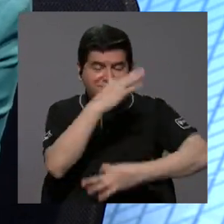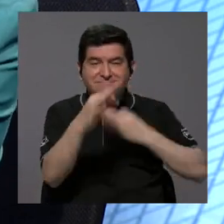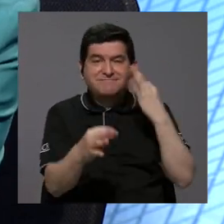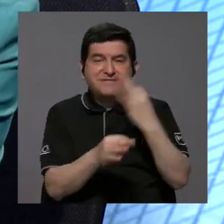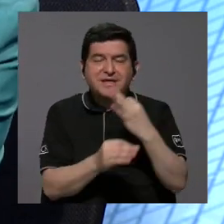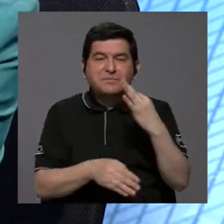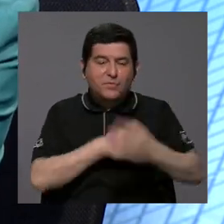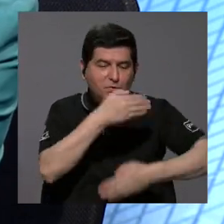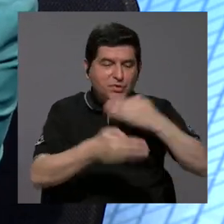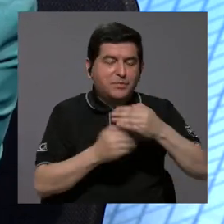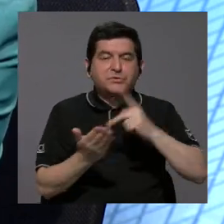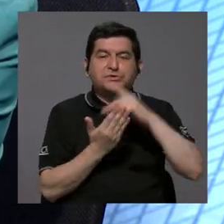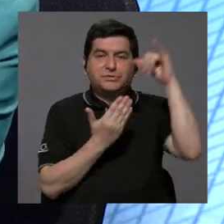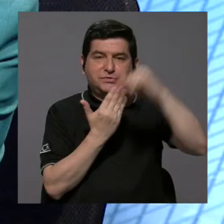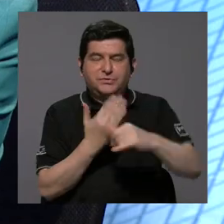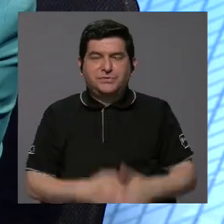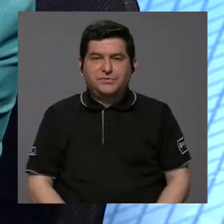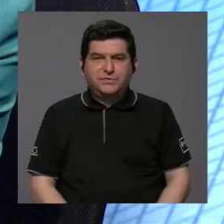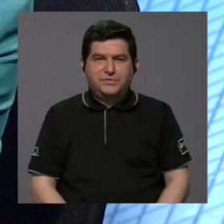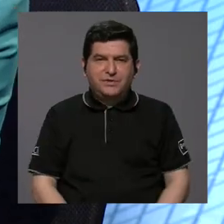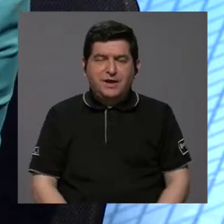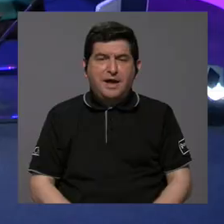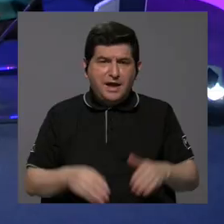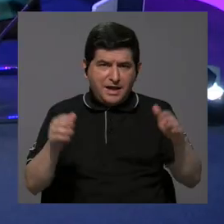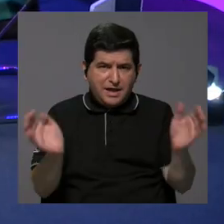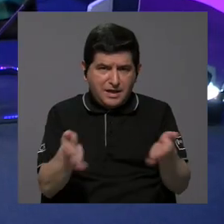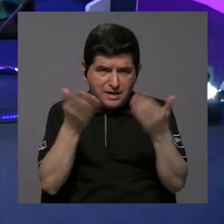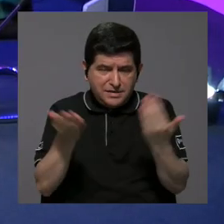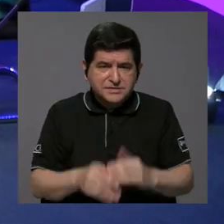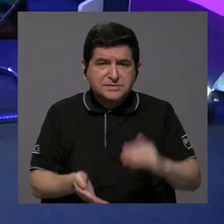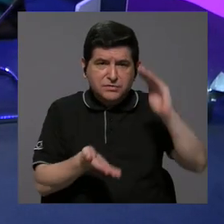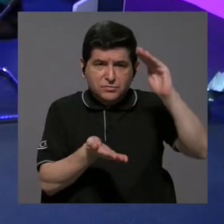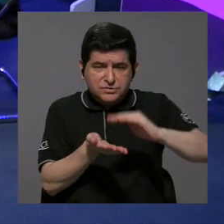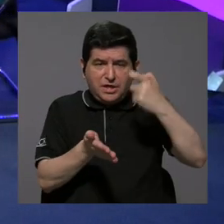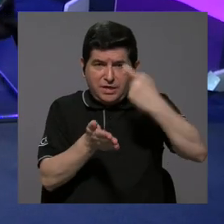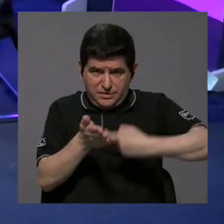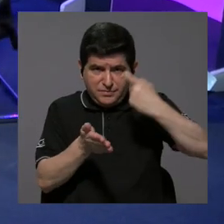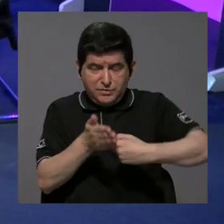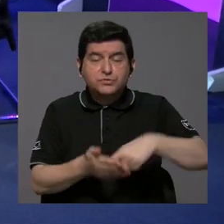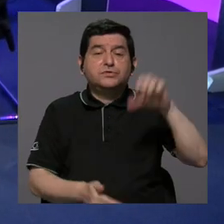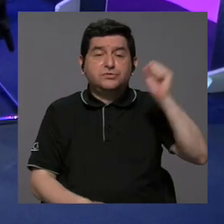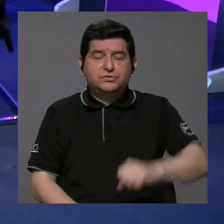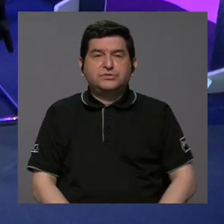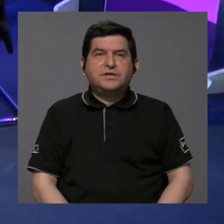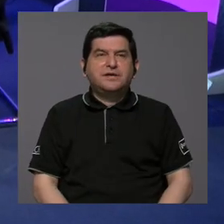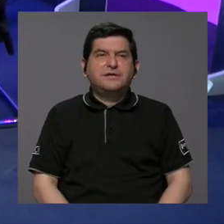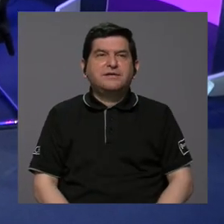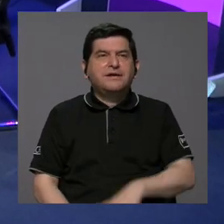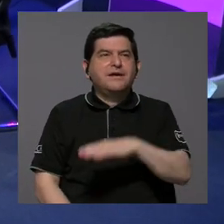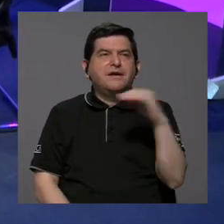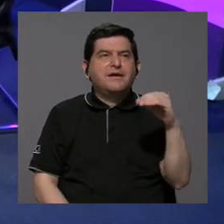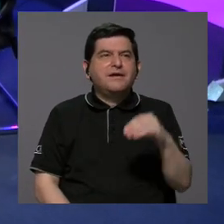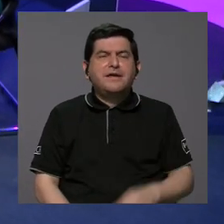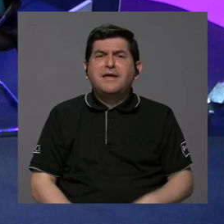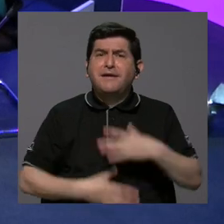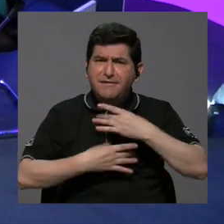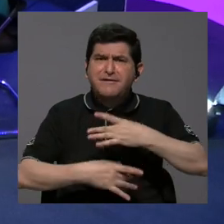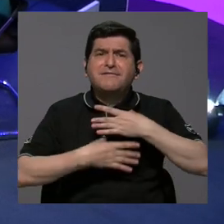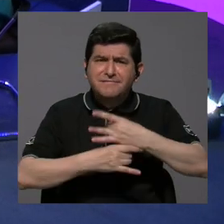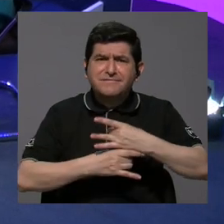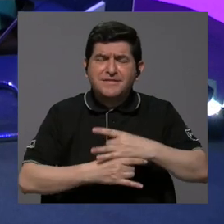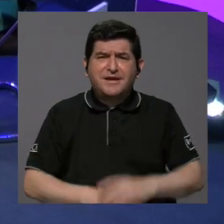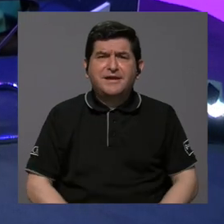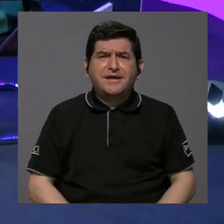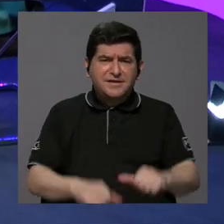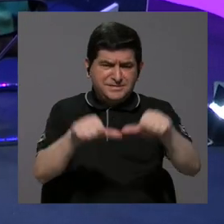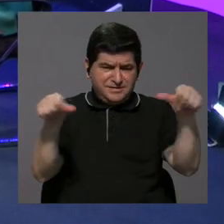de procesos y de proyectos porque incentivos Fiscales Y de alguna y que haya más interés por parte